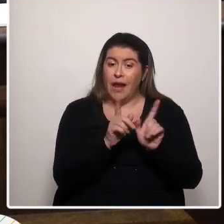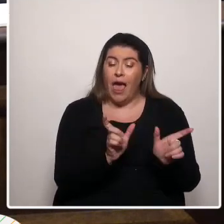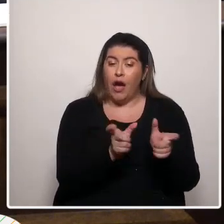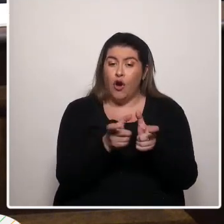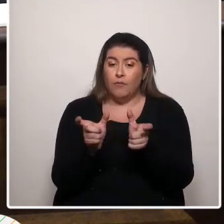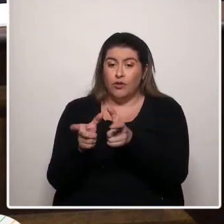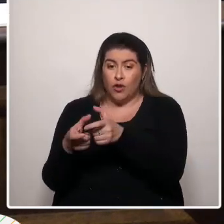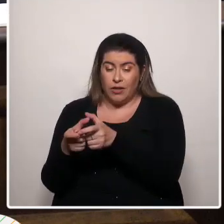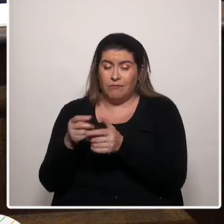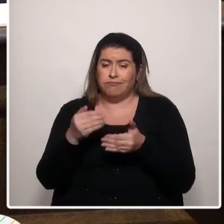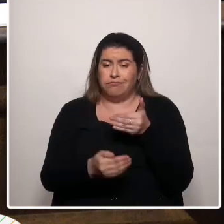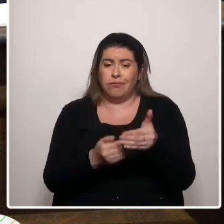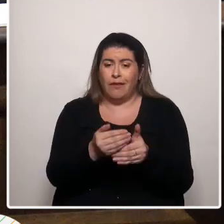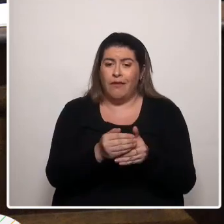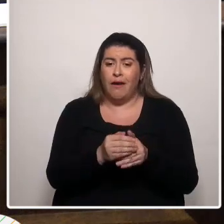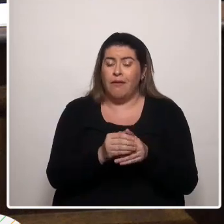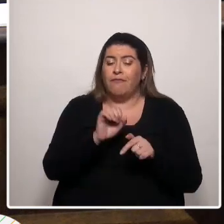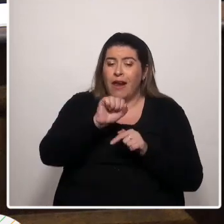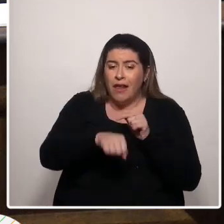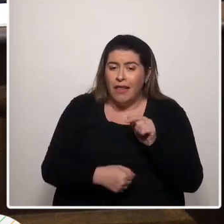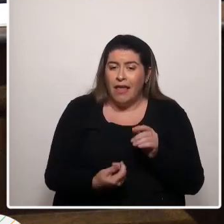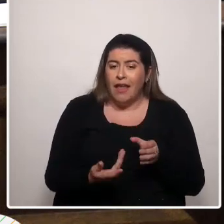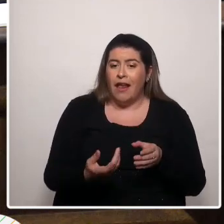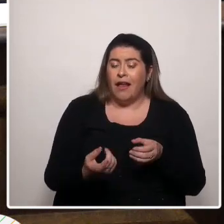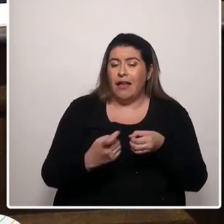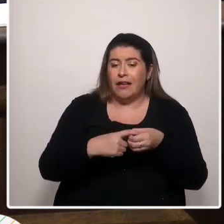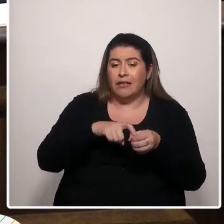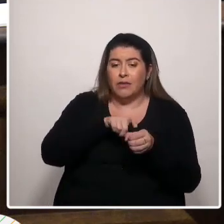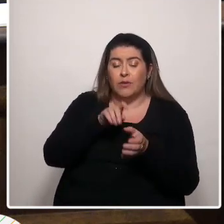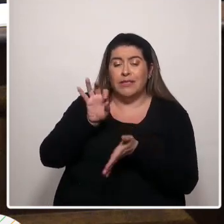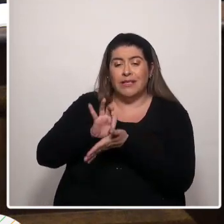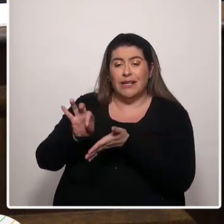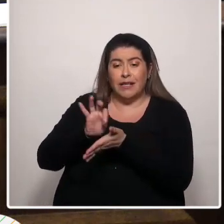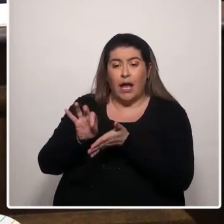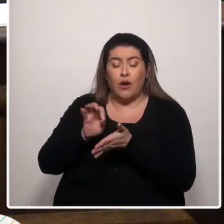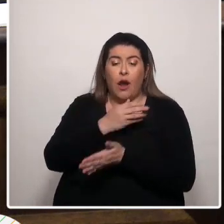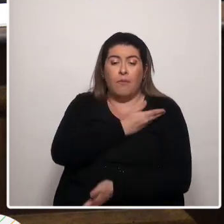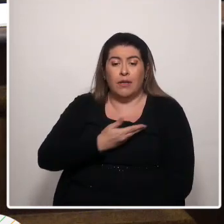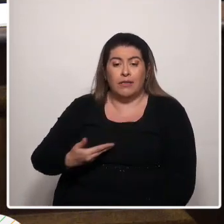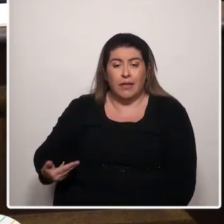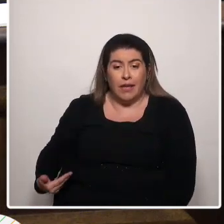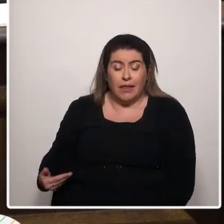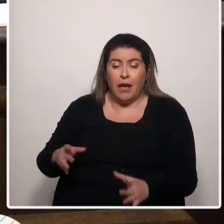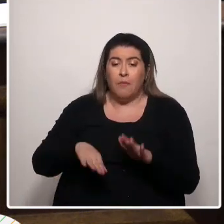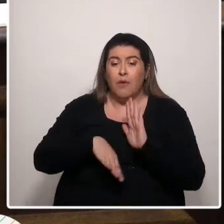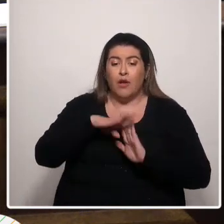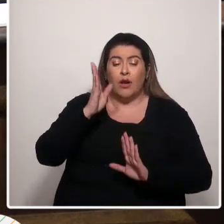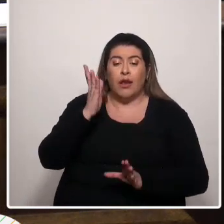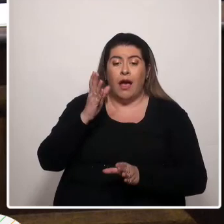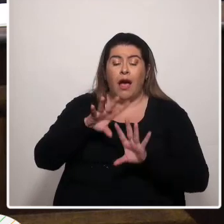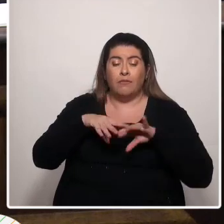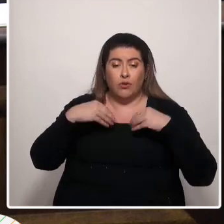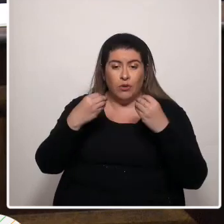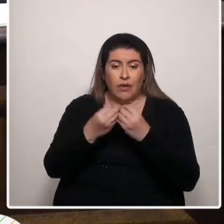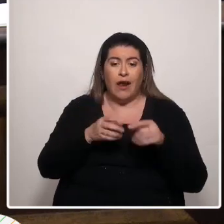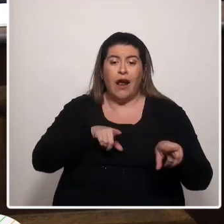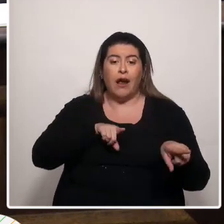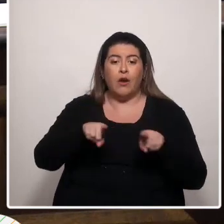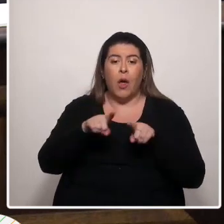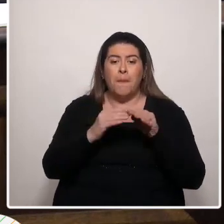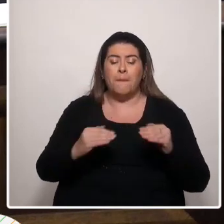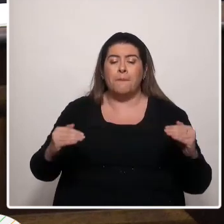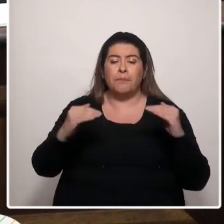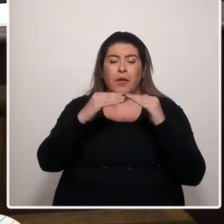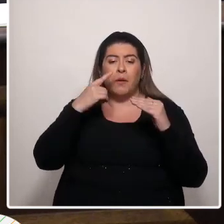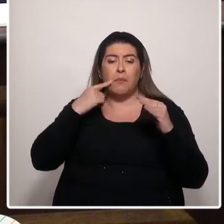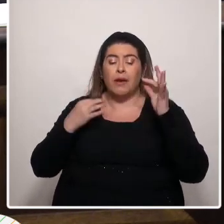se constituirán una vez validada la inscripción de integrantes por el secretario y la presidenta por mayoría absoluta de sus integrantes, deberá elegirse una coordinación paritaria, o sea, el